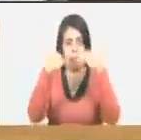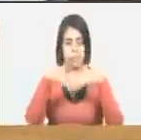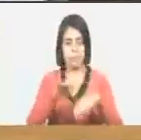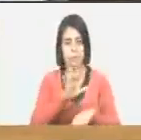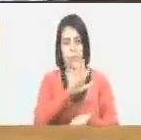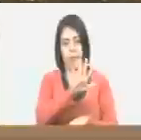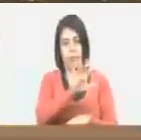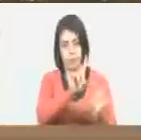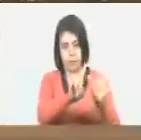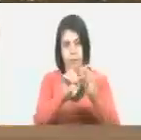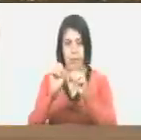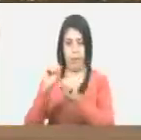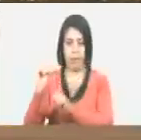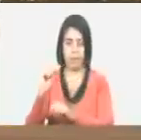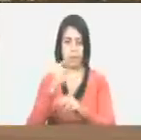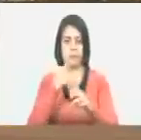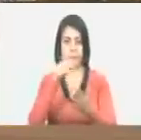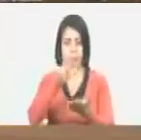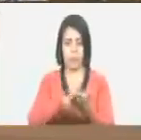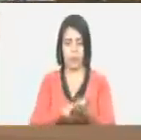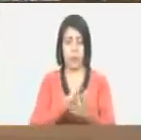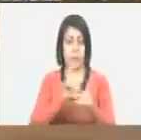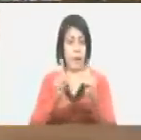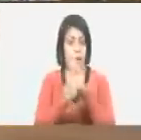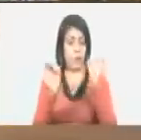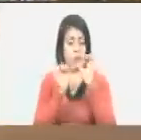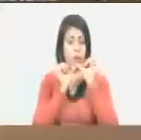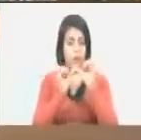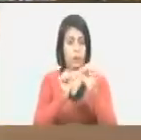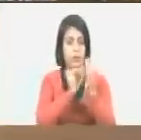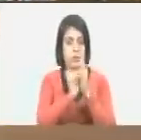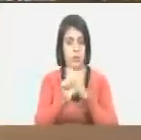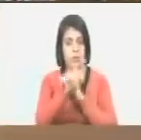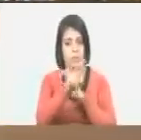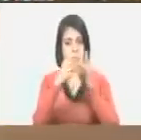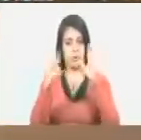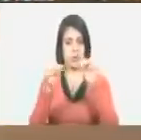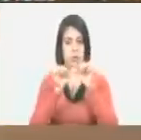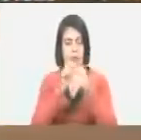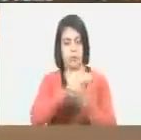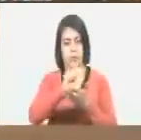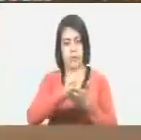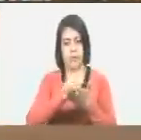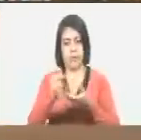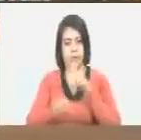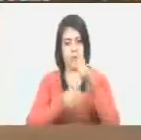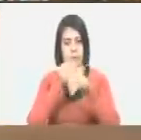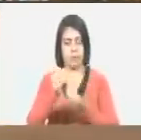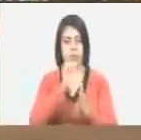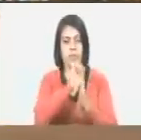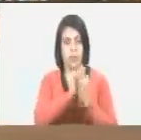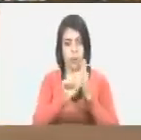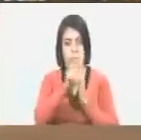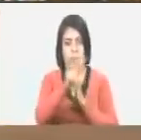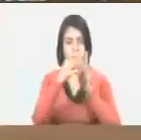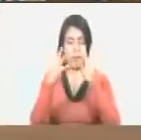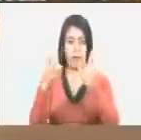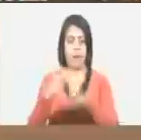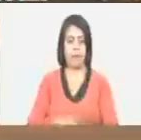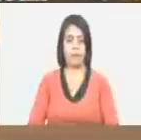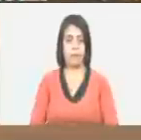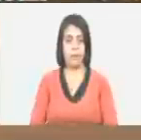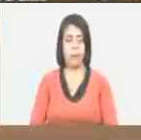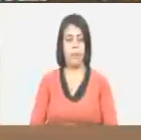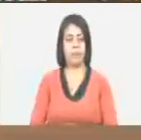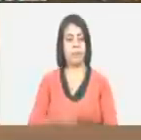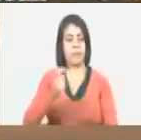Siguiente. Sexagésimo, se propone aprobar sin modificación el contenido del artículo 29, quedando redactado de la siguiente manera. Artículo 29.